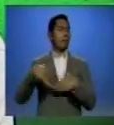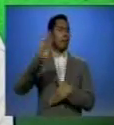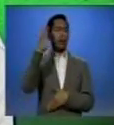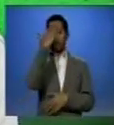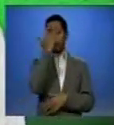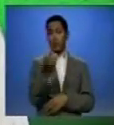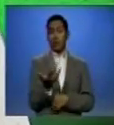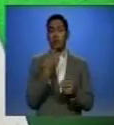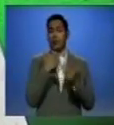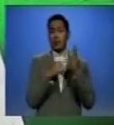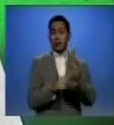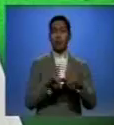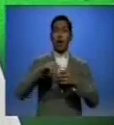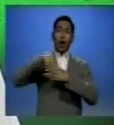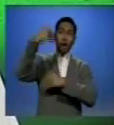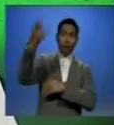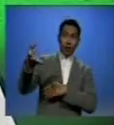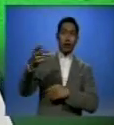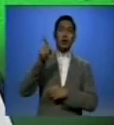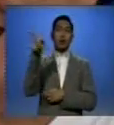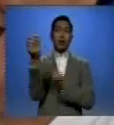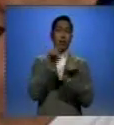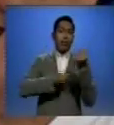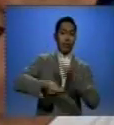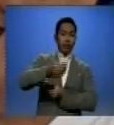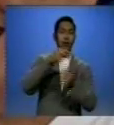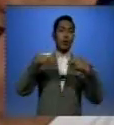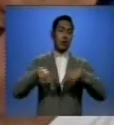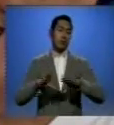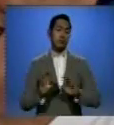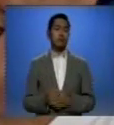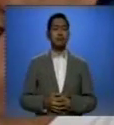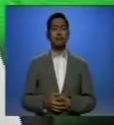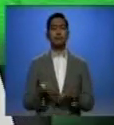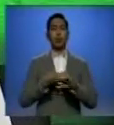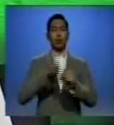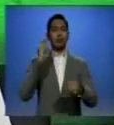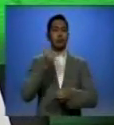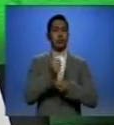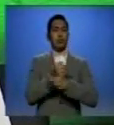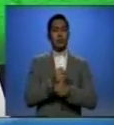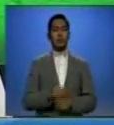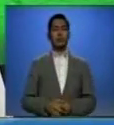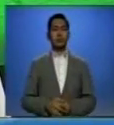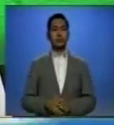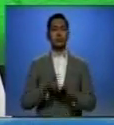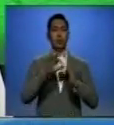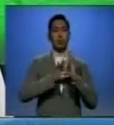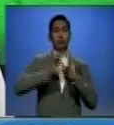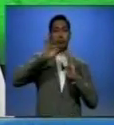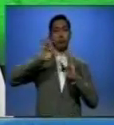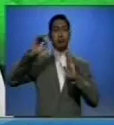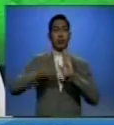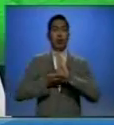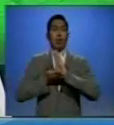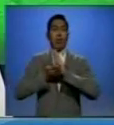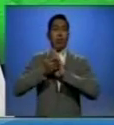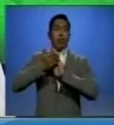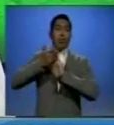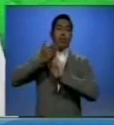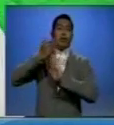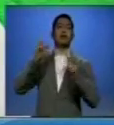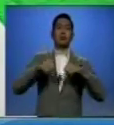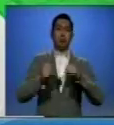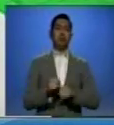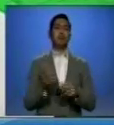el resultado externo determina la liquidez en la economía. Cifras desempleo. Hay indicadores que no ha subido, no ha subido de hecho, ¿no? Comparado